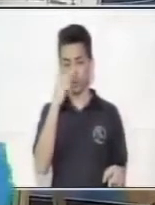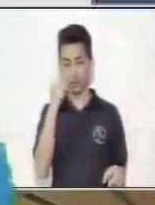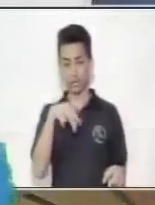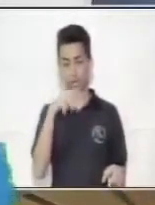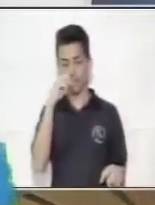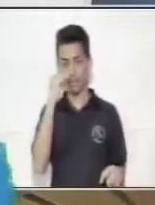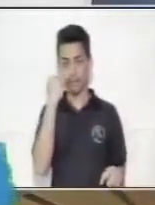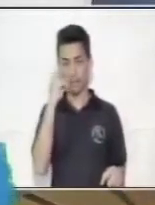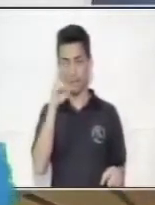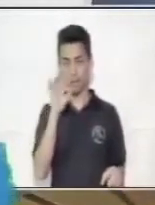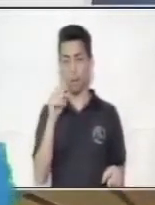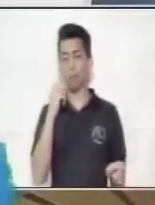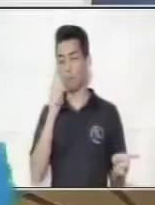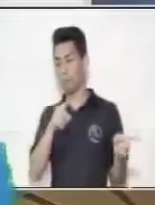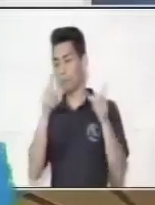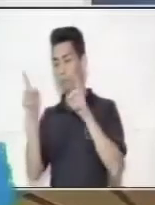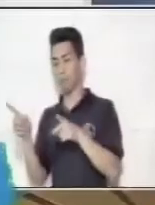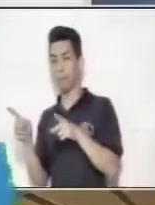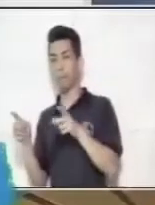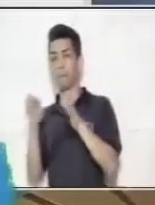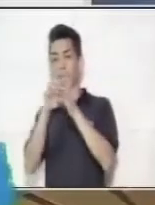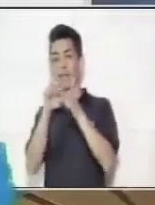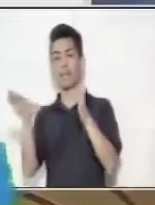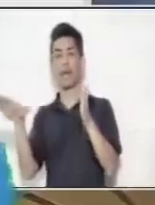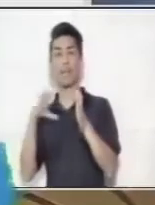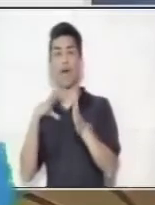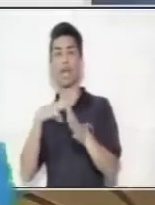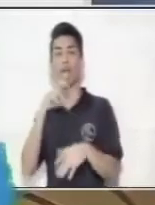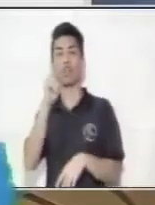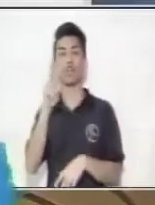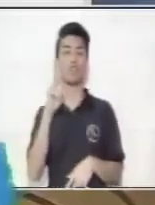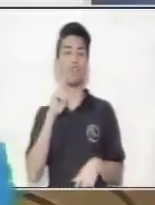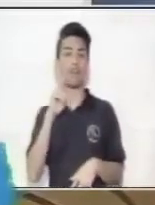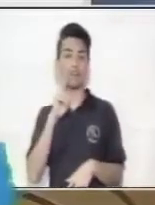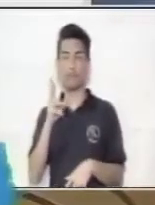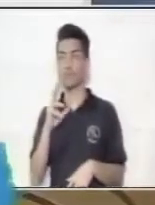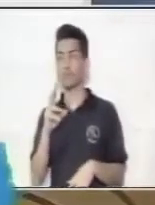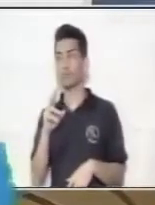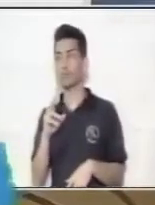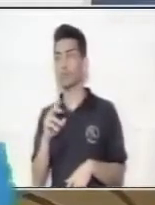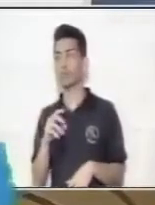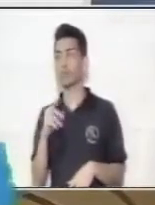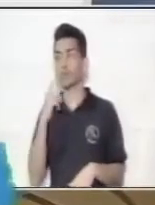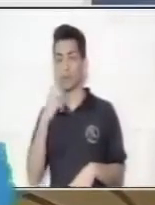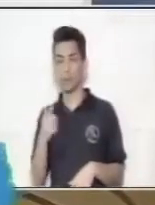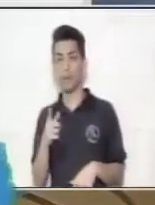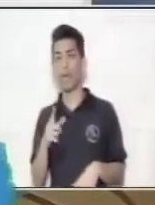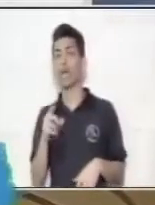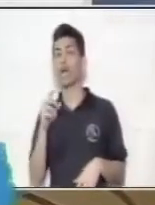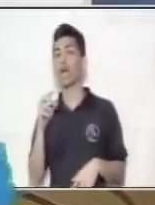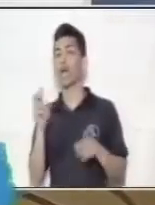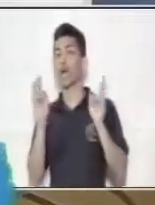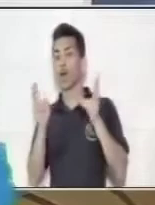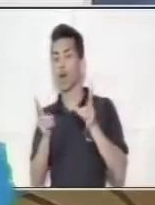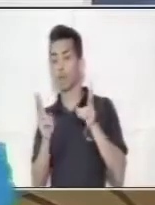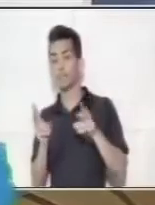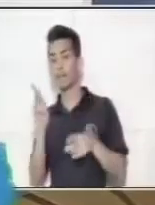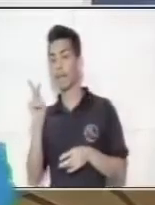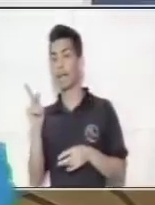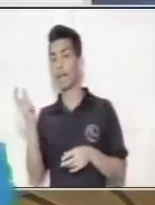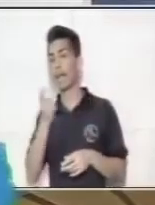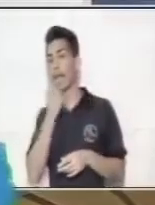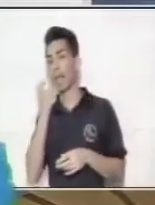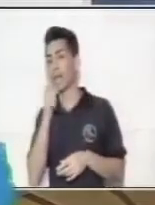podemos identificar que existen dos verbos o más. En este caso, conversaban y